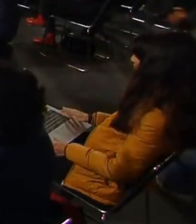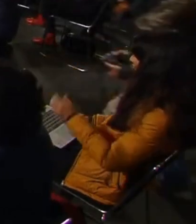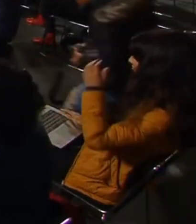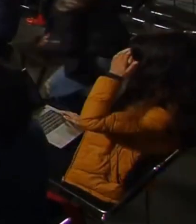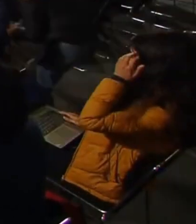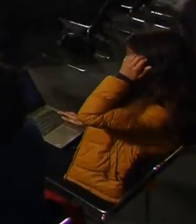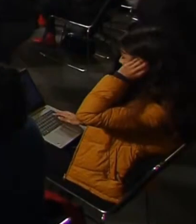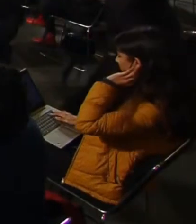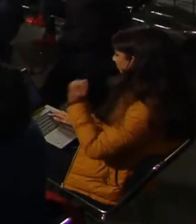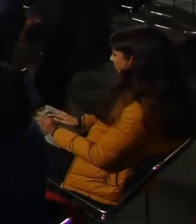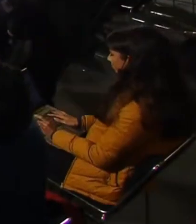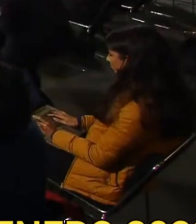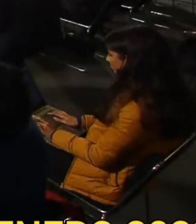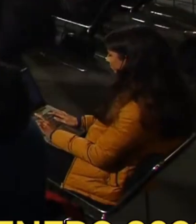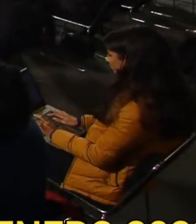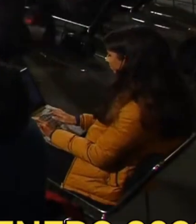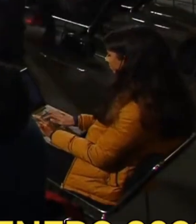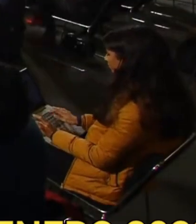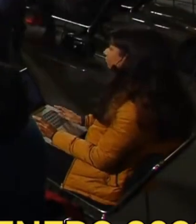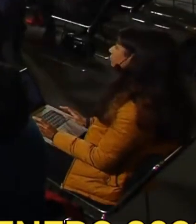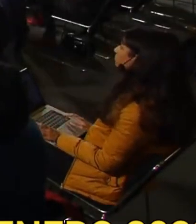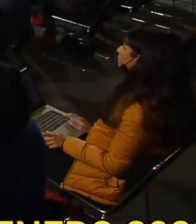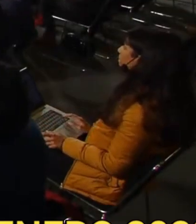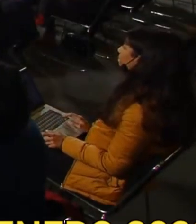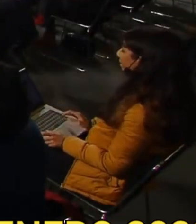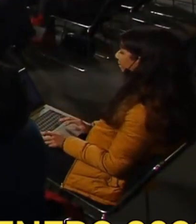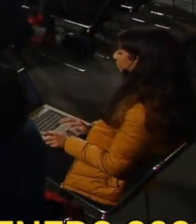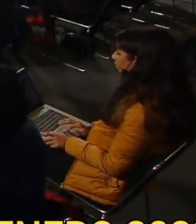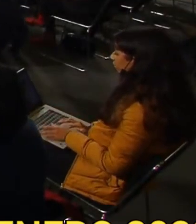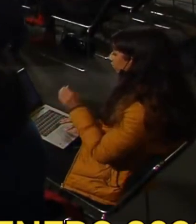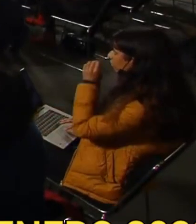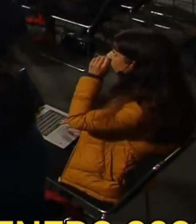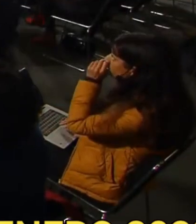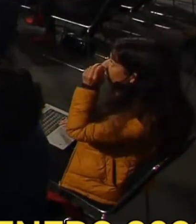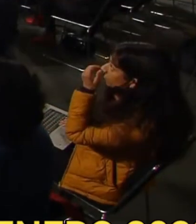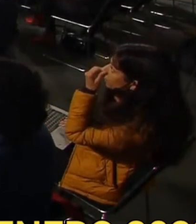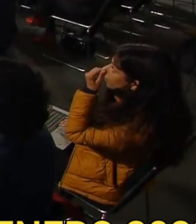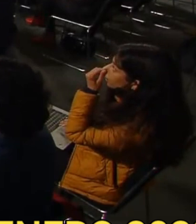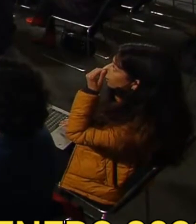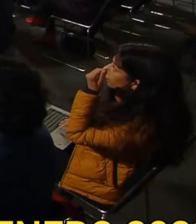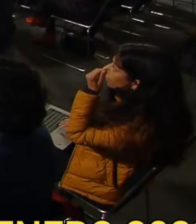Ánimo, ánimo. Pues ¿qué creen?